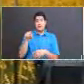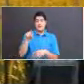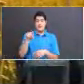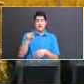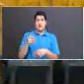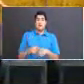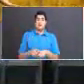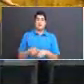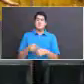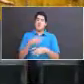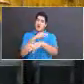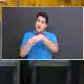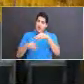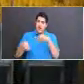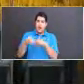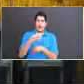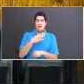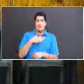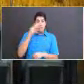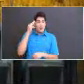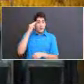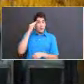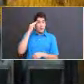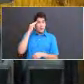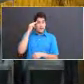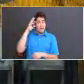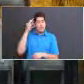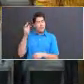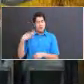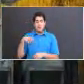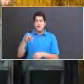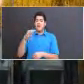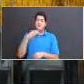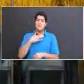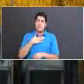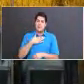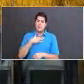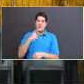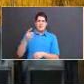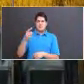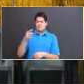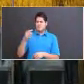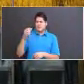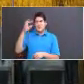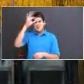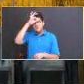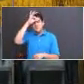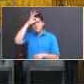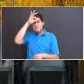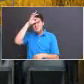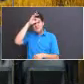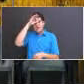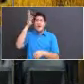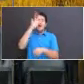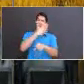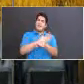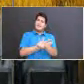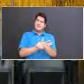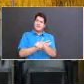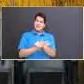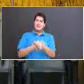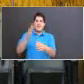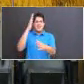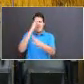¿Cómo me cambió la mente entonces? Porque para mí era una tontería al principio impedir que